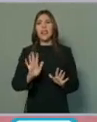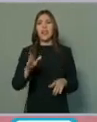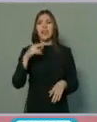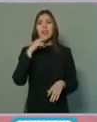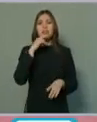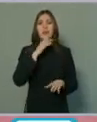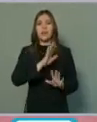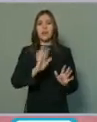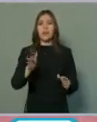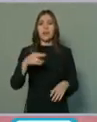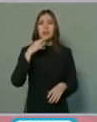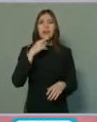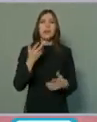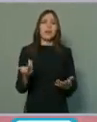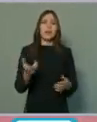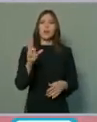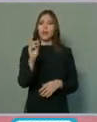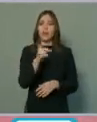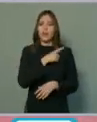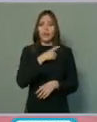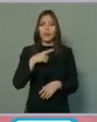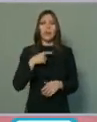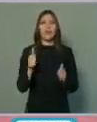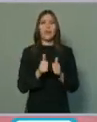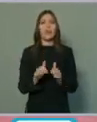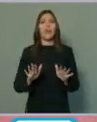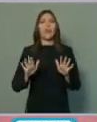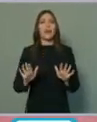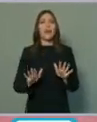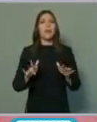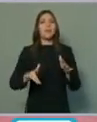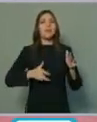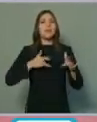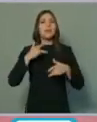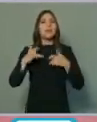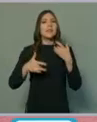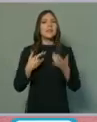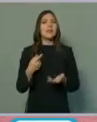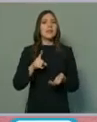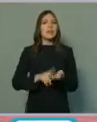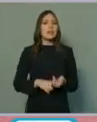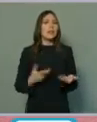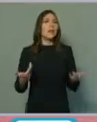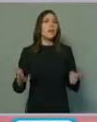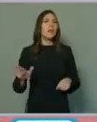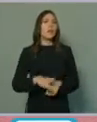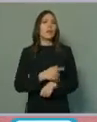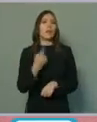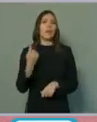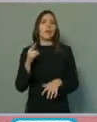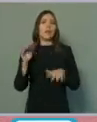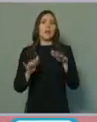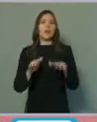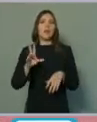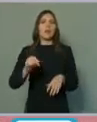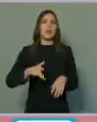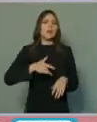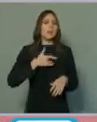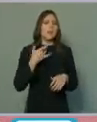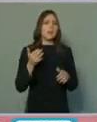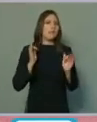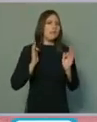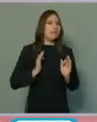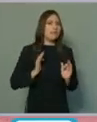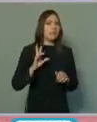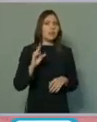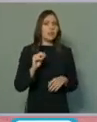ya, déjate de estas cosas. Y bueno, date el permiso de ver lo que sientes y también analizar por qué en un momento dado no sientes comodidad.